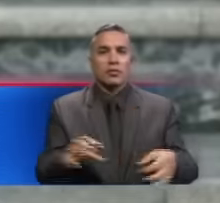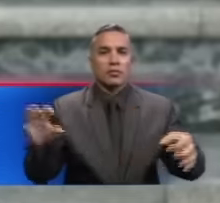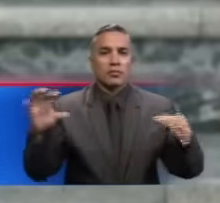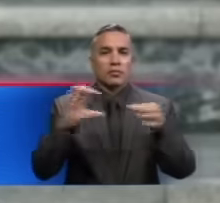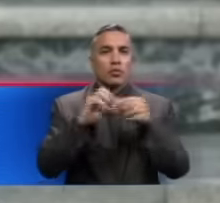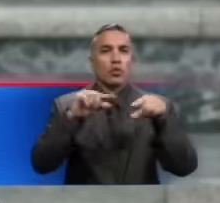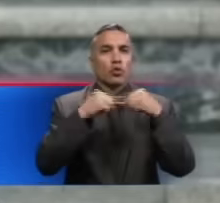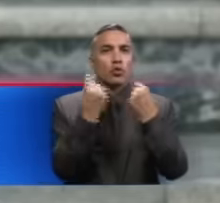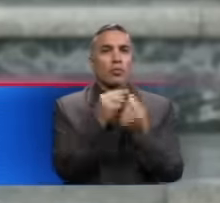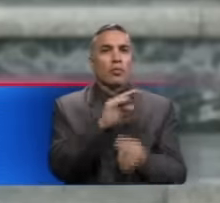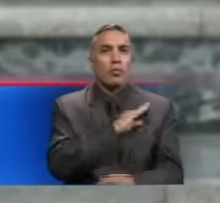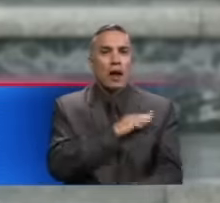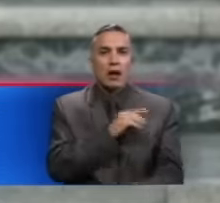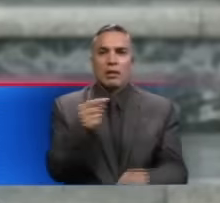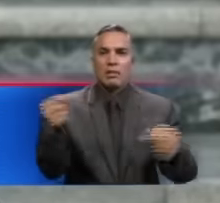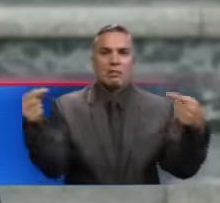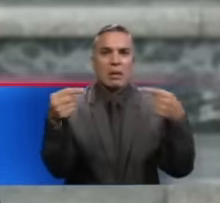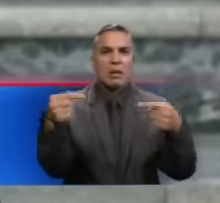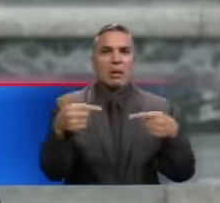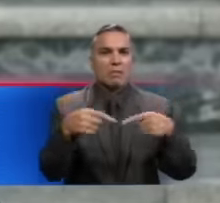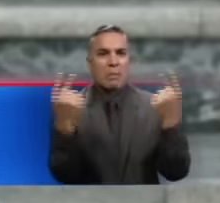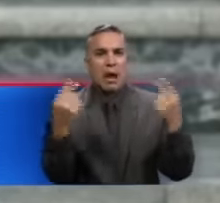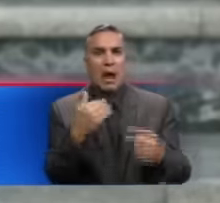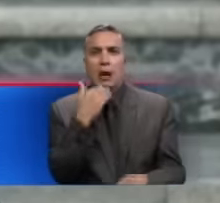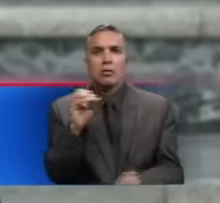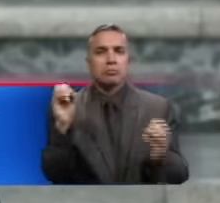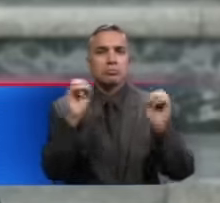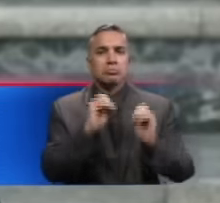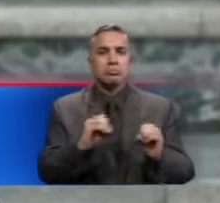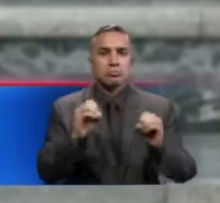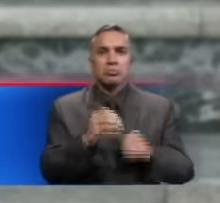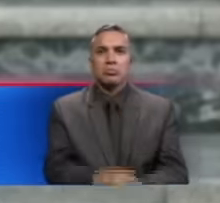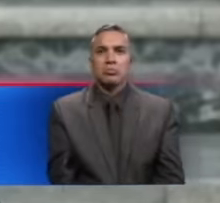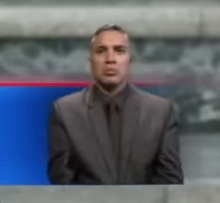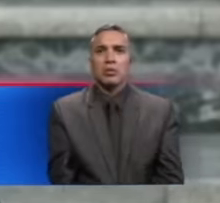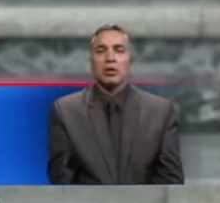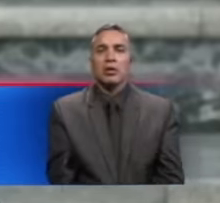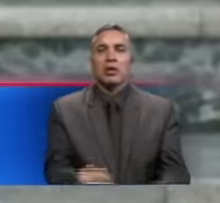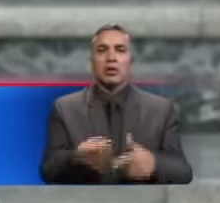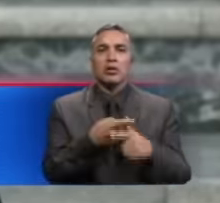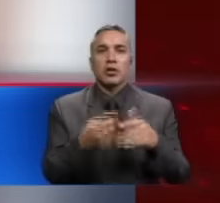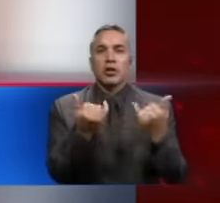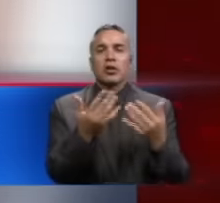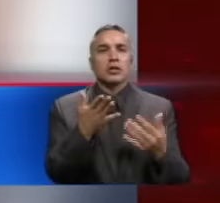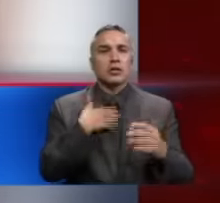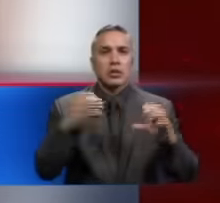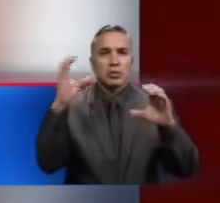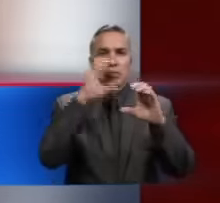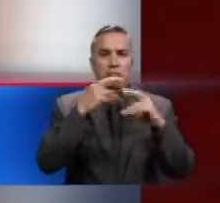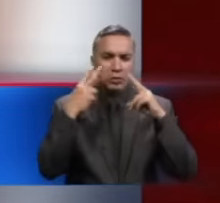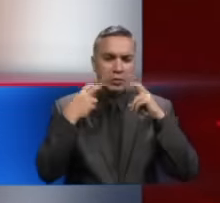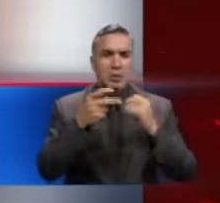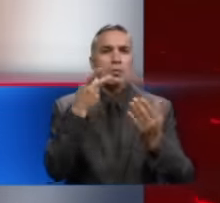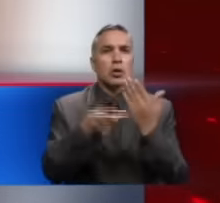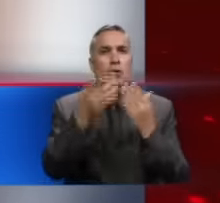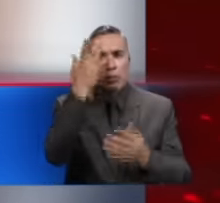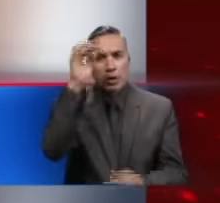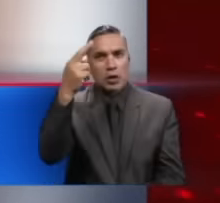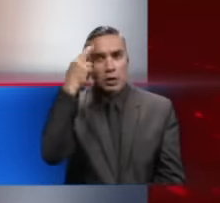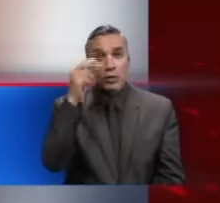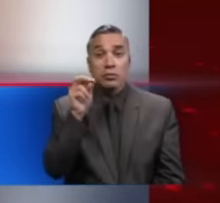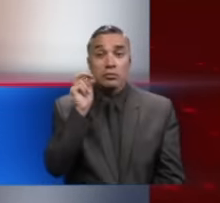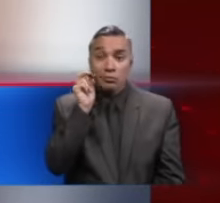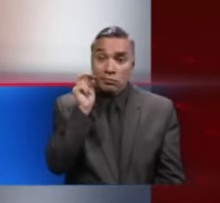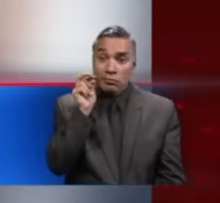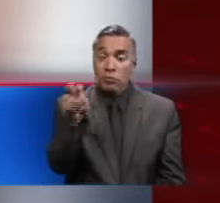grupos delincuenciales rivales. Está verificándose los alcances del atentado. Alias Junior fue hallado en